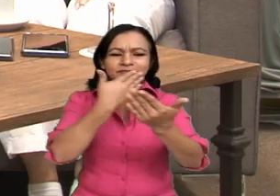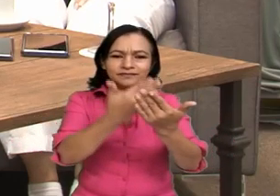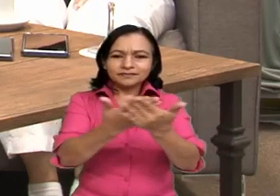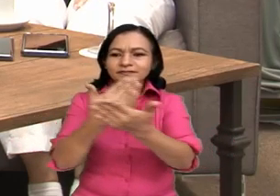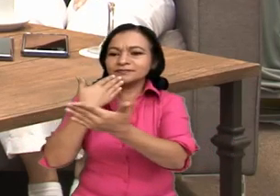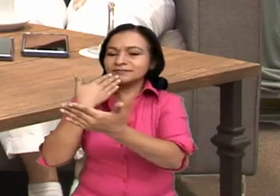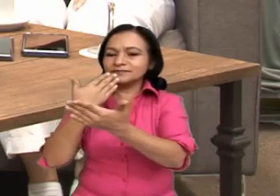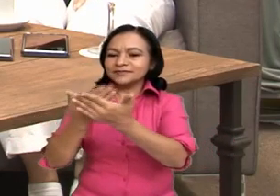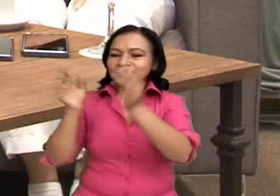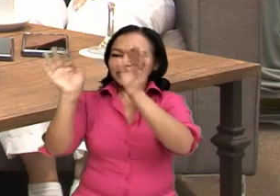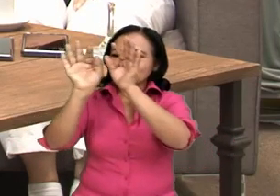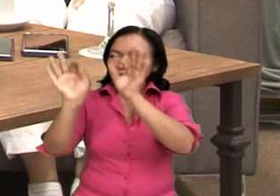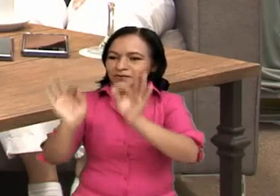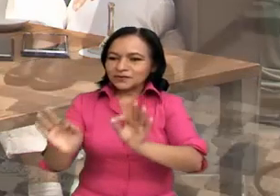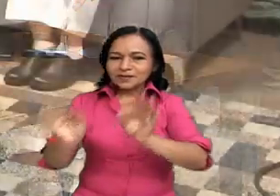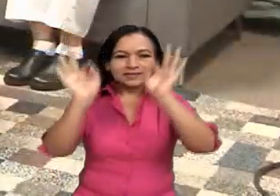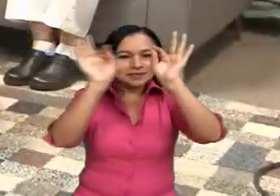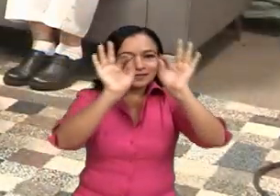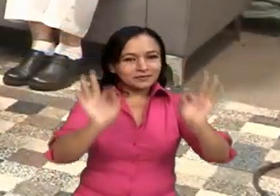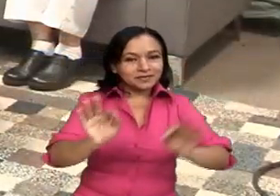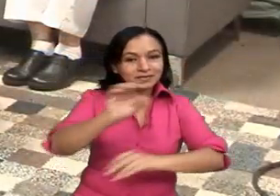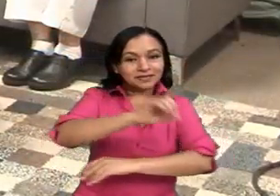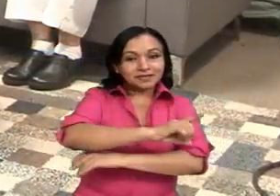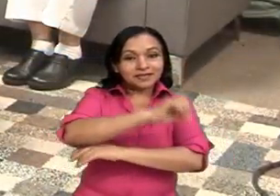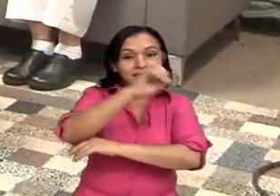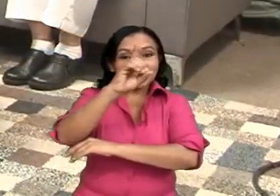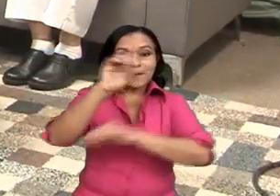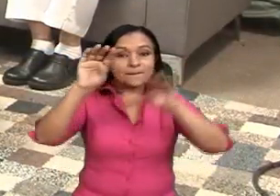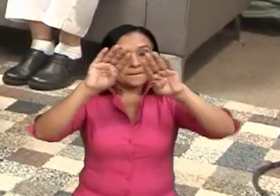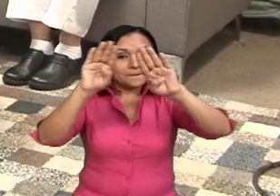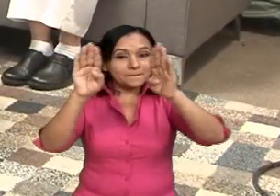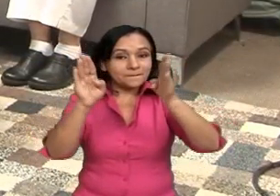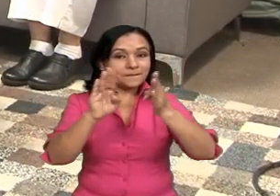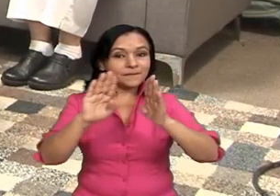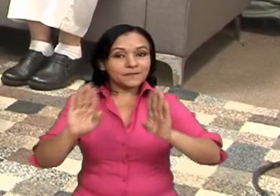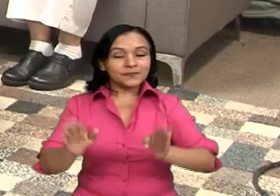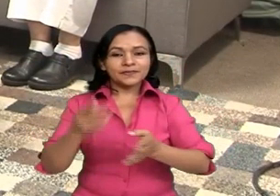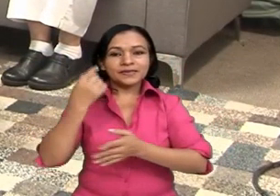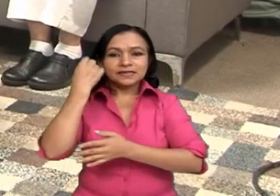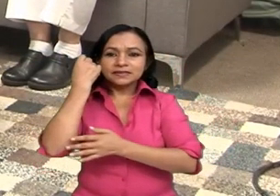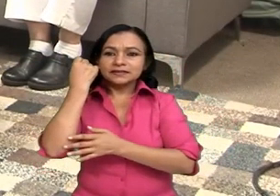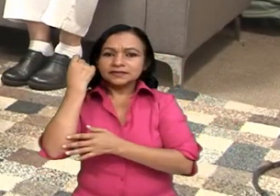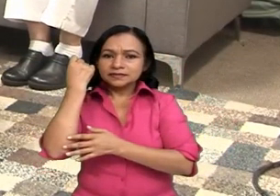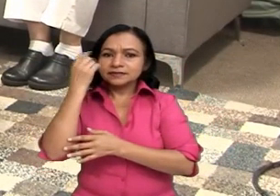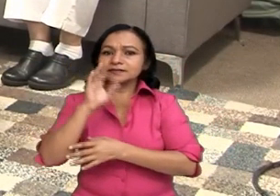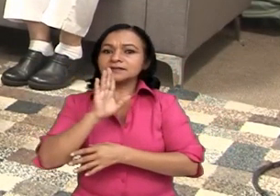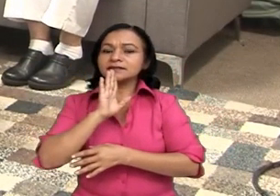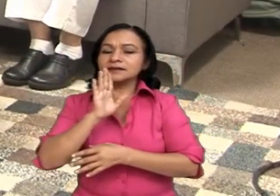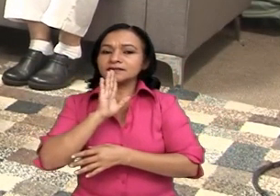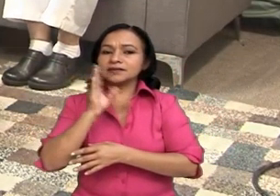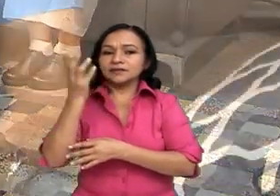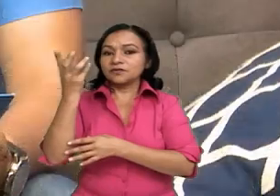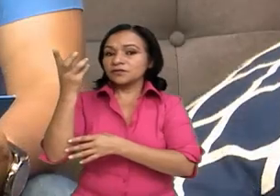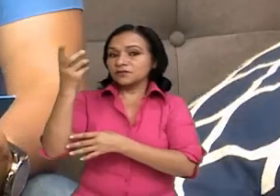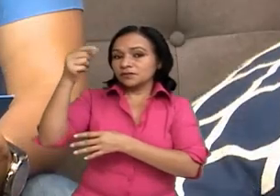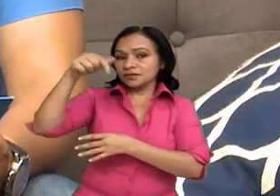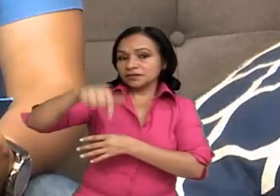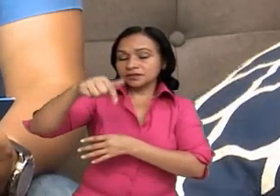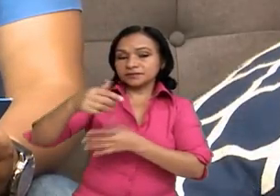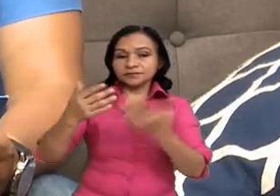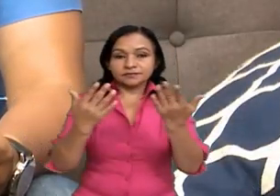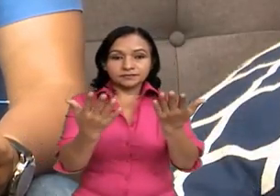esas felicitaciones para ambas. Gracias. Bueno, y hablar y entender en principio esta fecha es también, y quisiera empezar